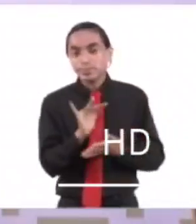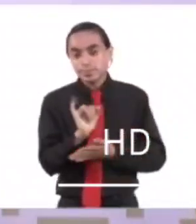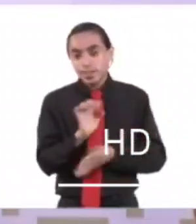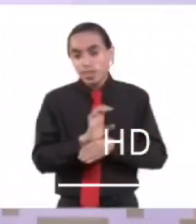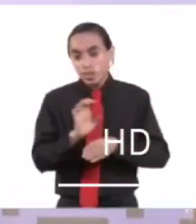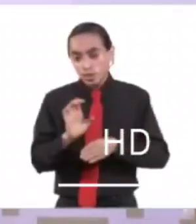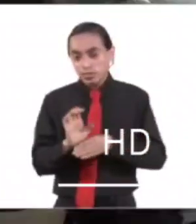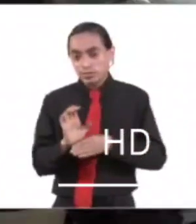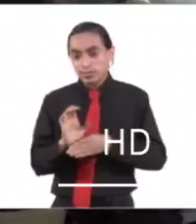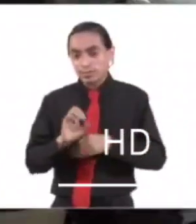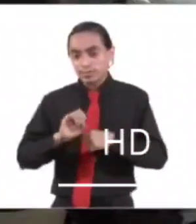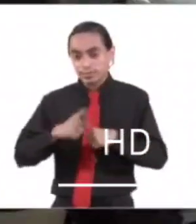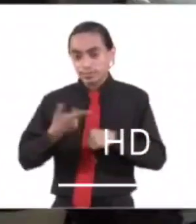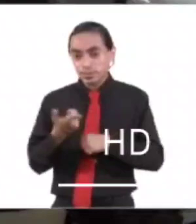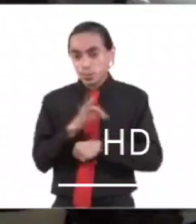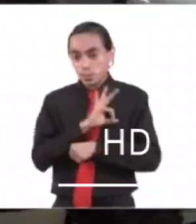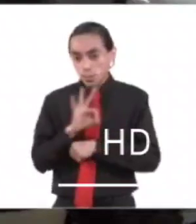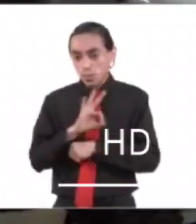cuentas,